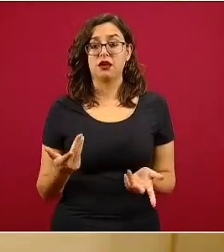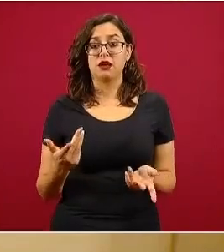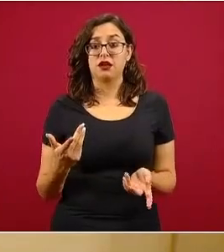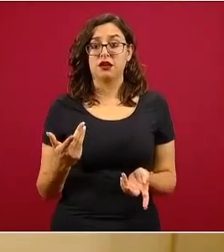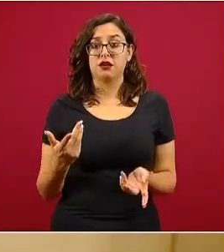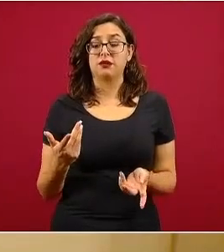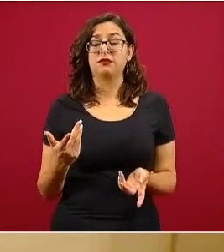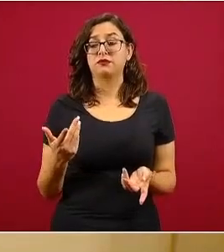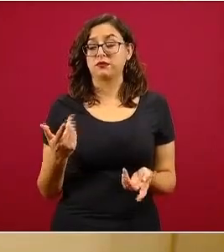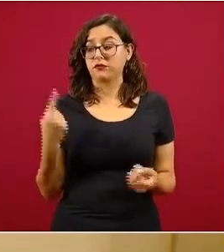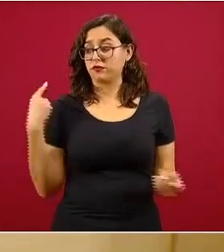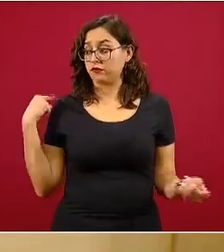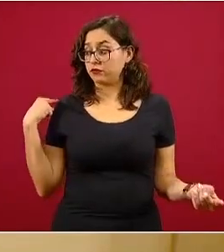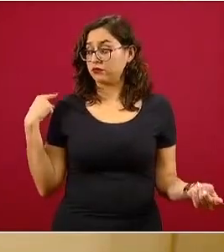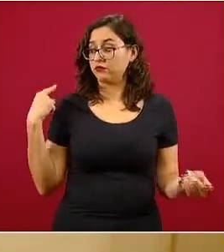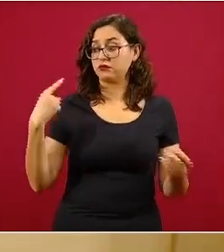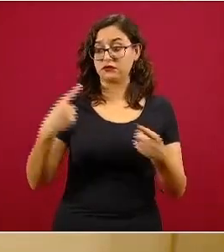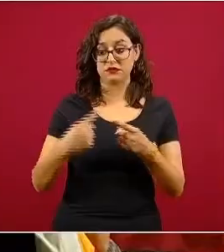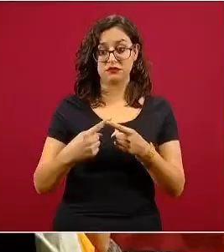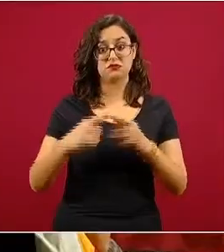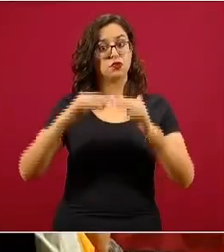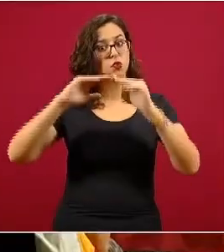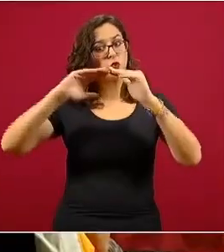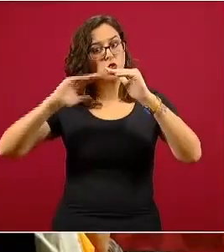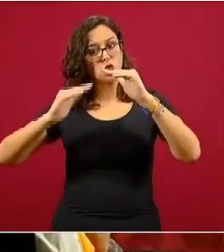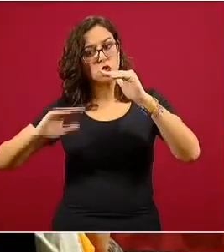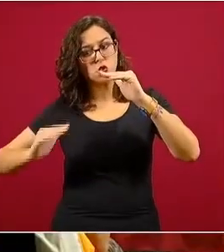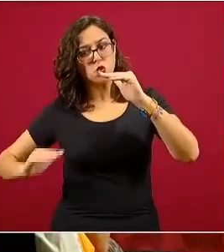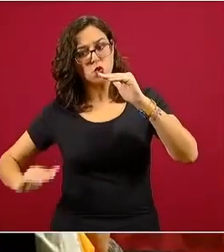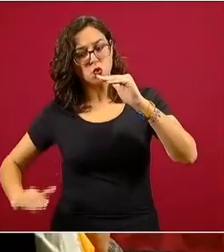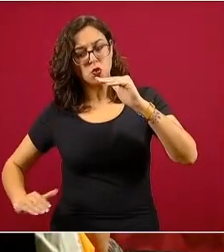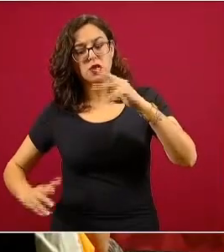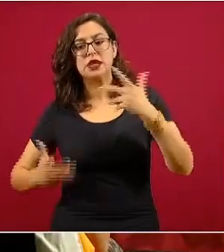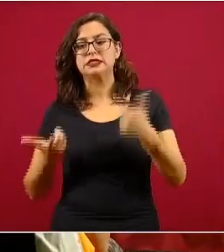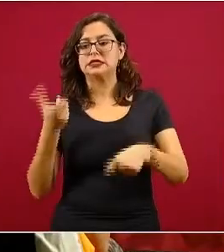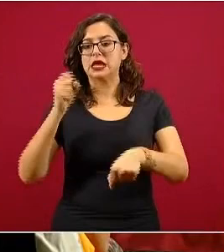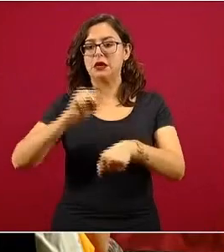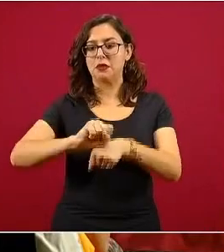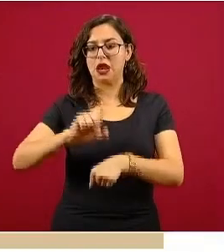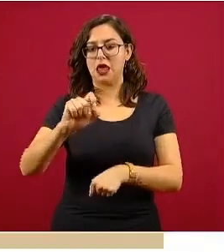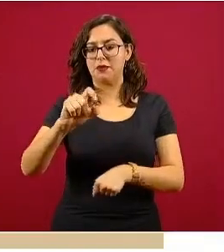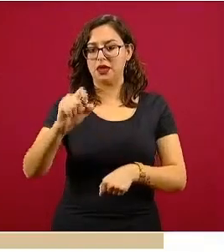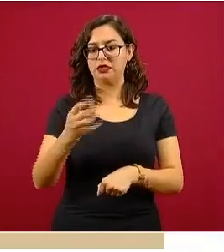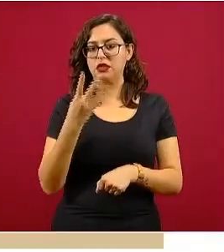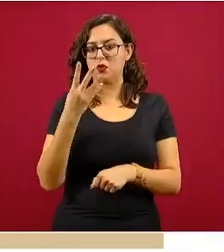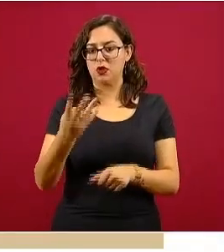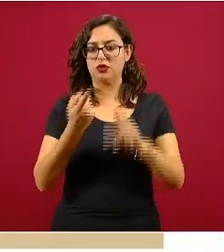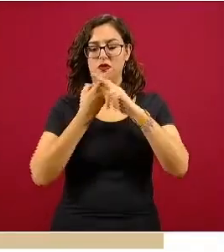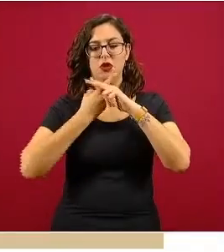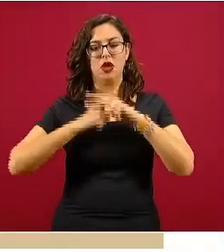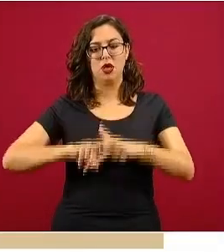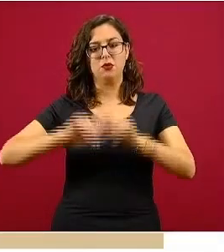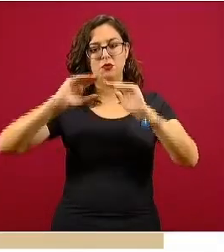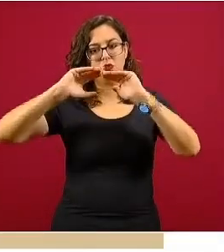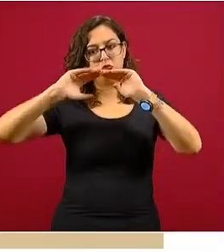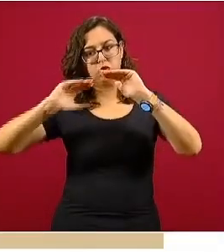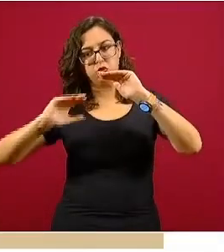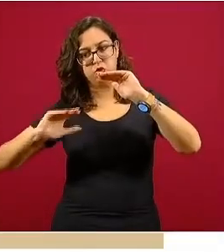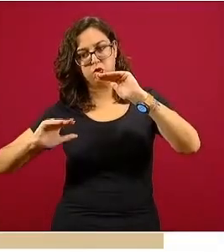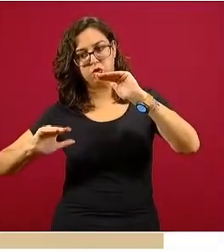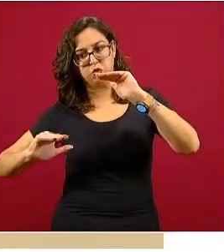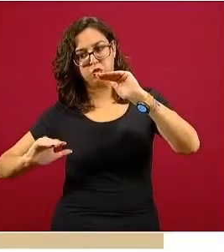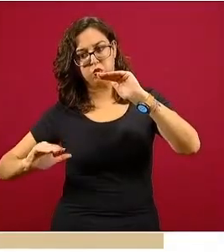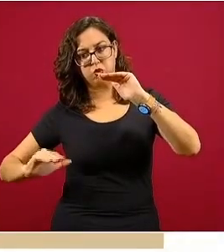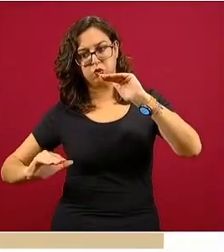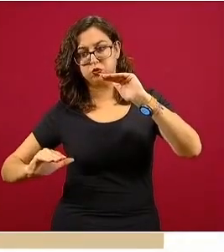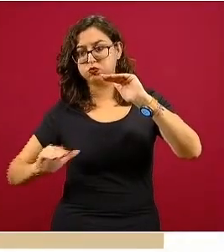que tenían una tendencia descendente importante, prácticamente desde la semana 24 iniciaron con un descenso y podemos ver que es un